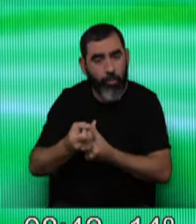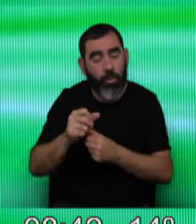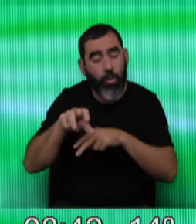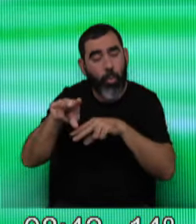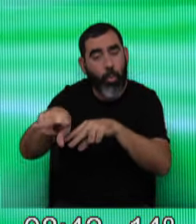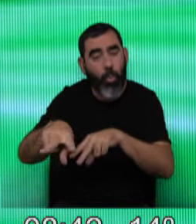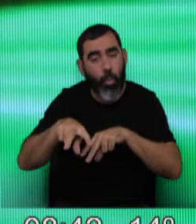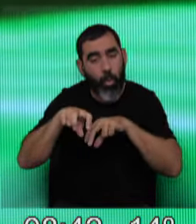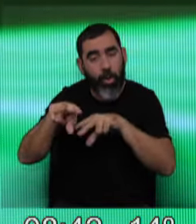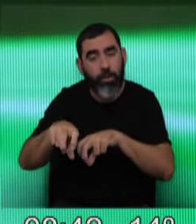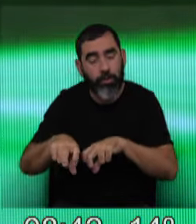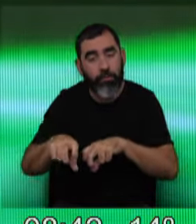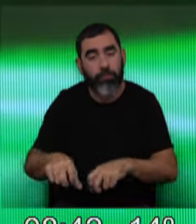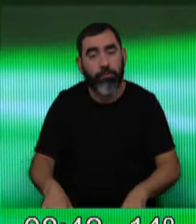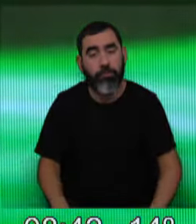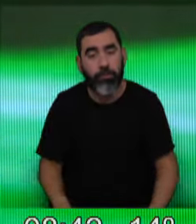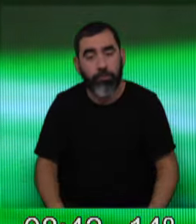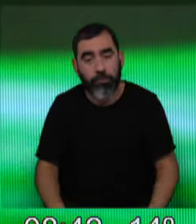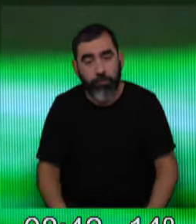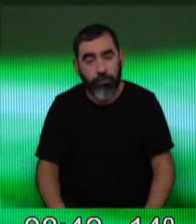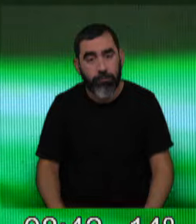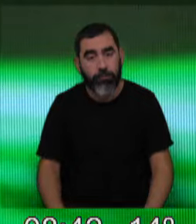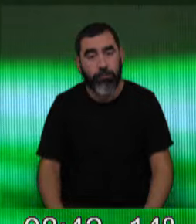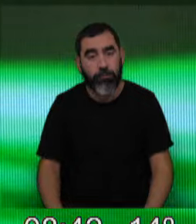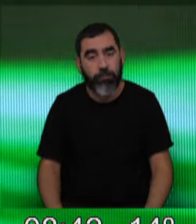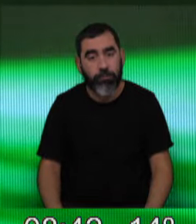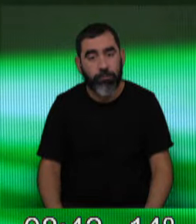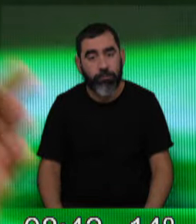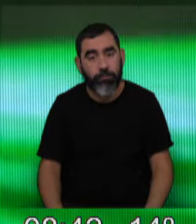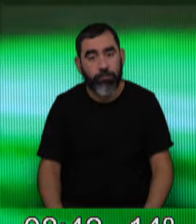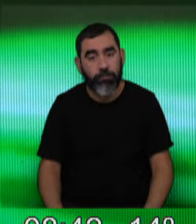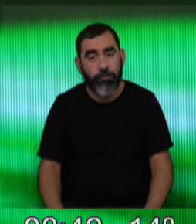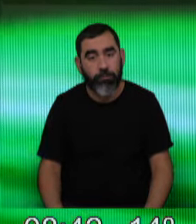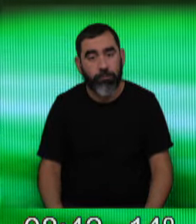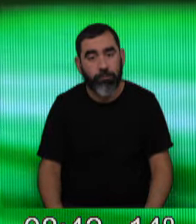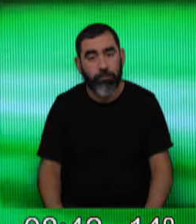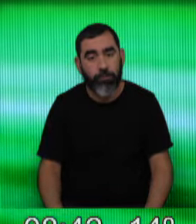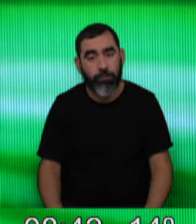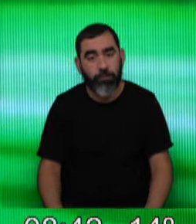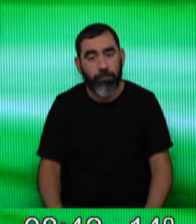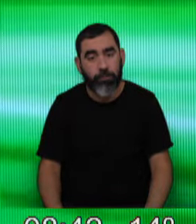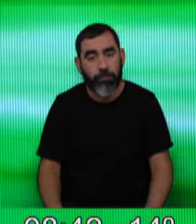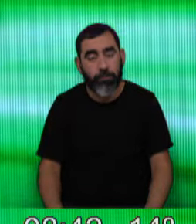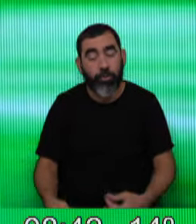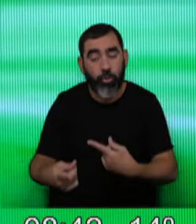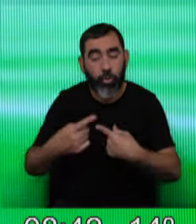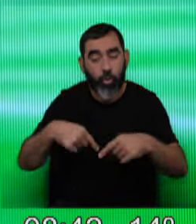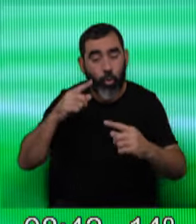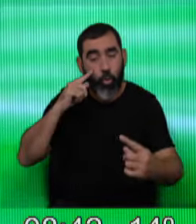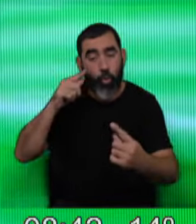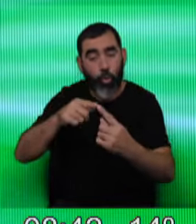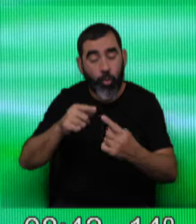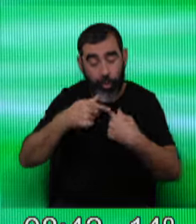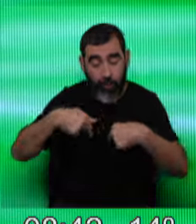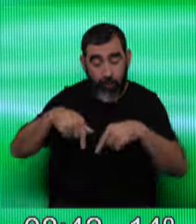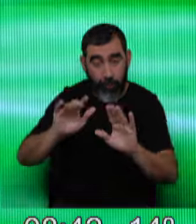huerta, con estructura y un montón de cosas más, perdón. Y bueno, el tema es ese. Nosotros lo que apuntamos en nuestro